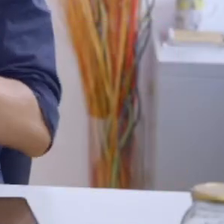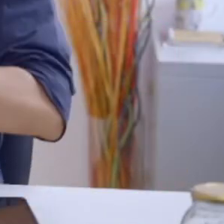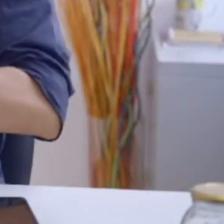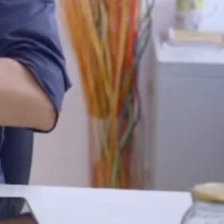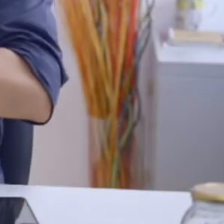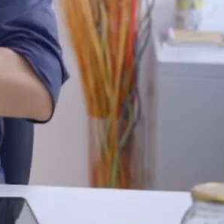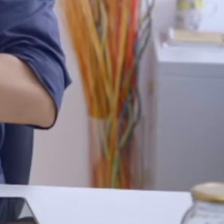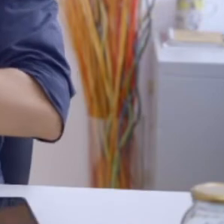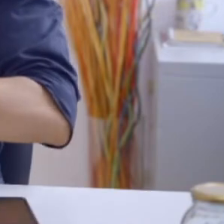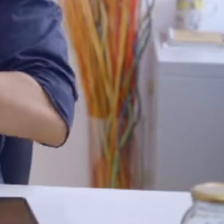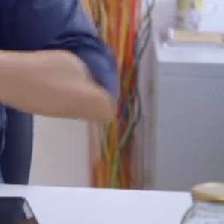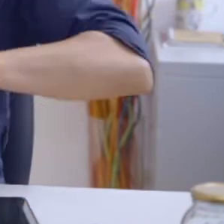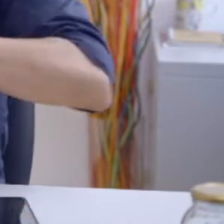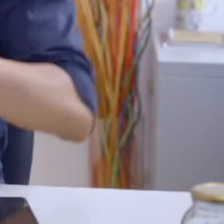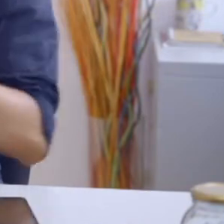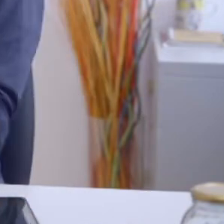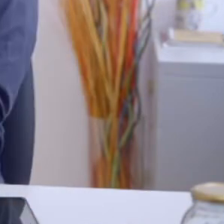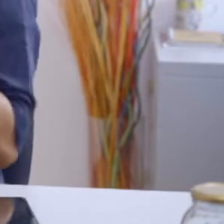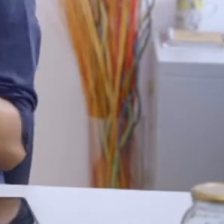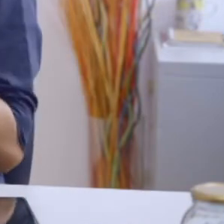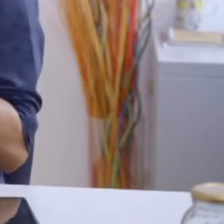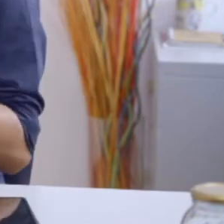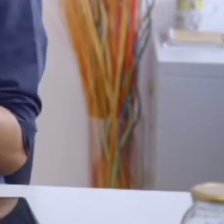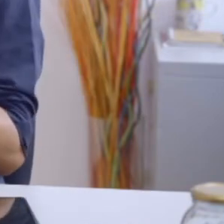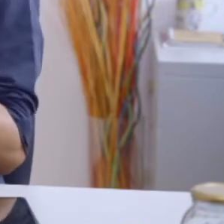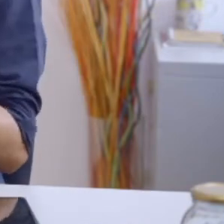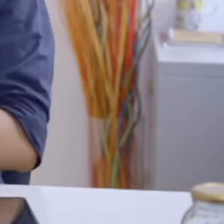Álvaro, muchas gracias.